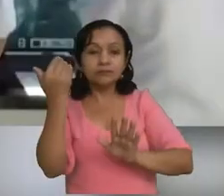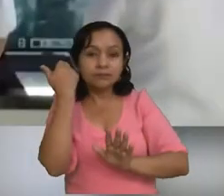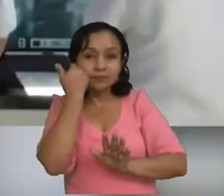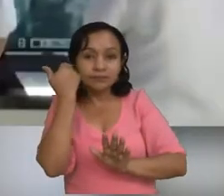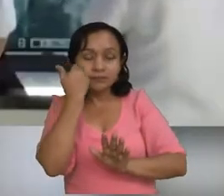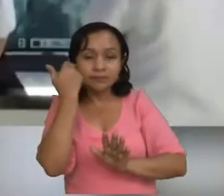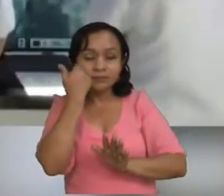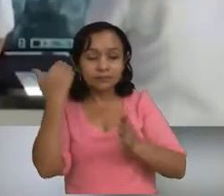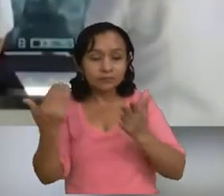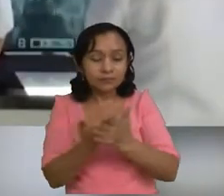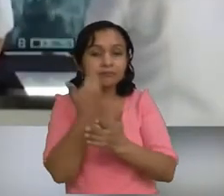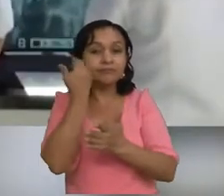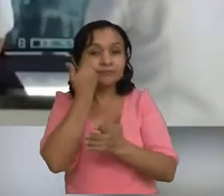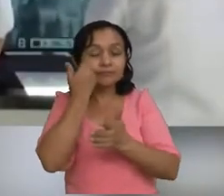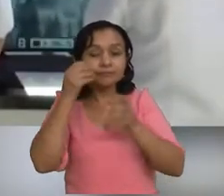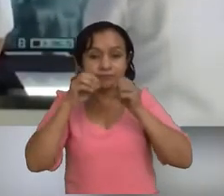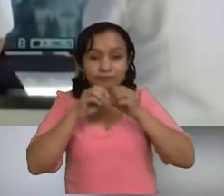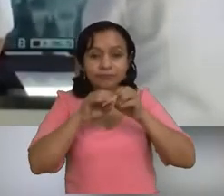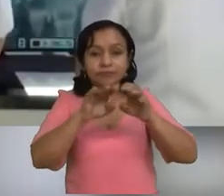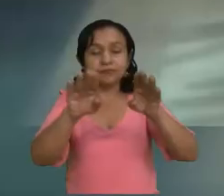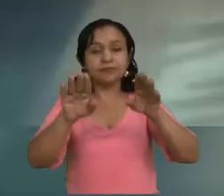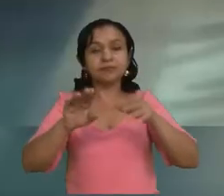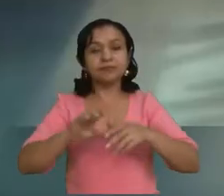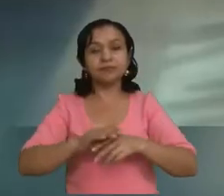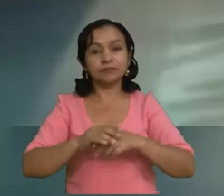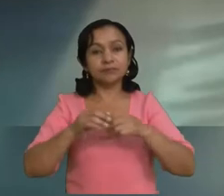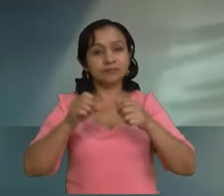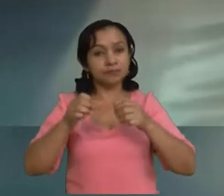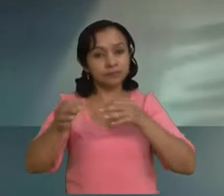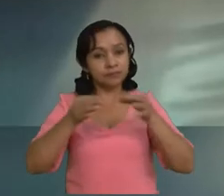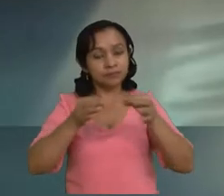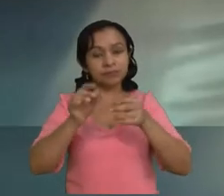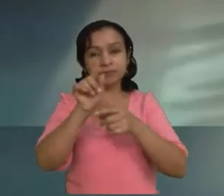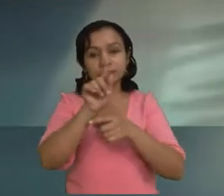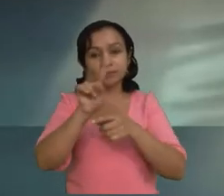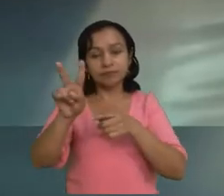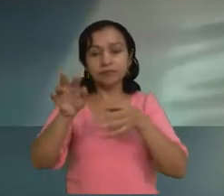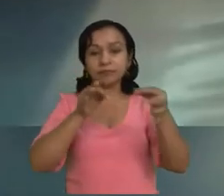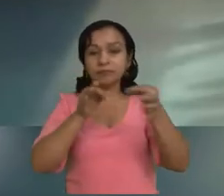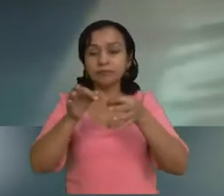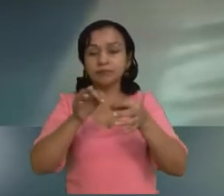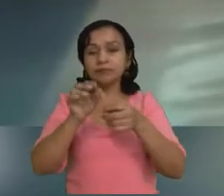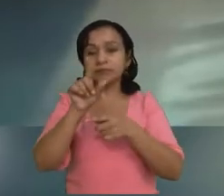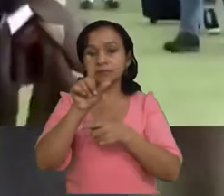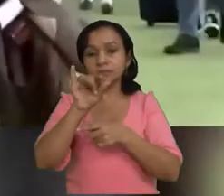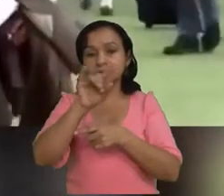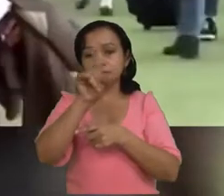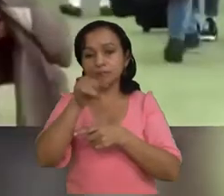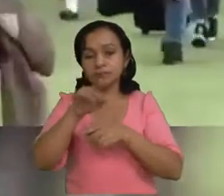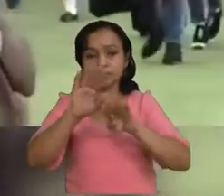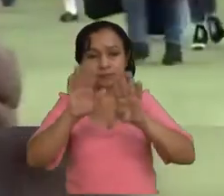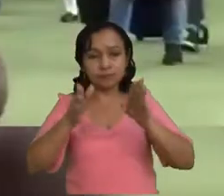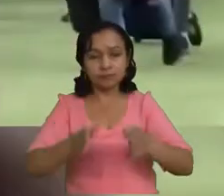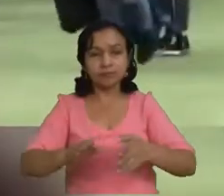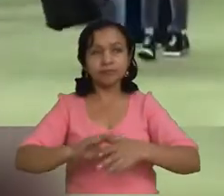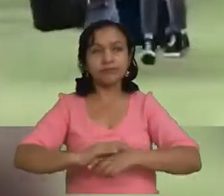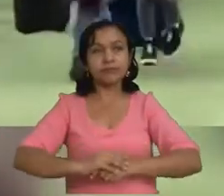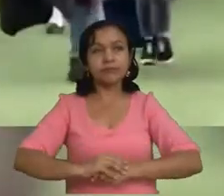del nuevo coronavirus, informó Marca. Para el canal parlamentario, informó Liz Escoto.